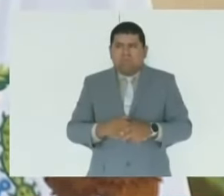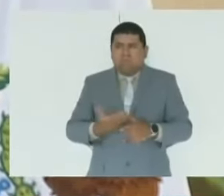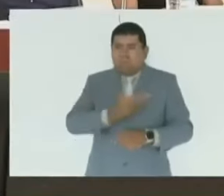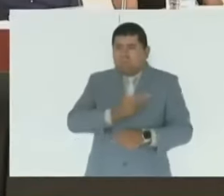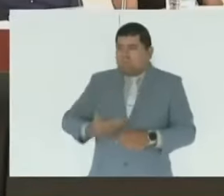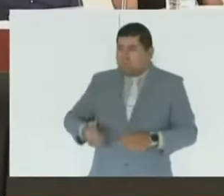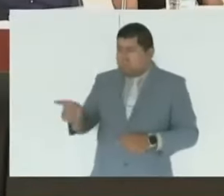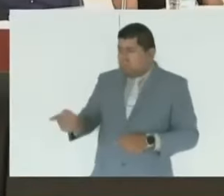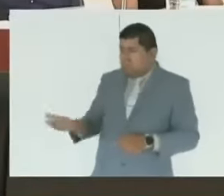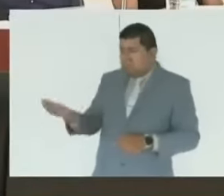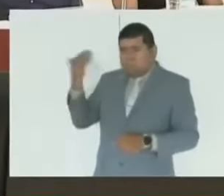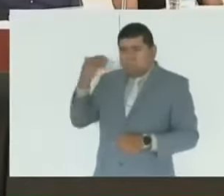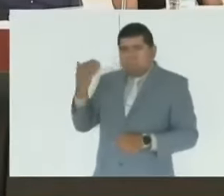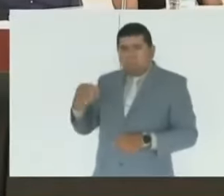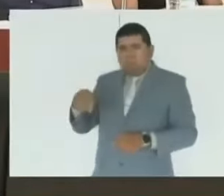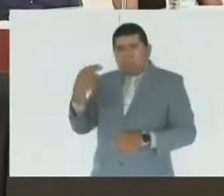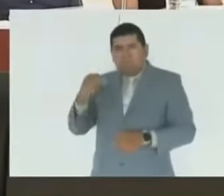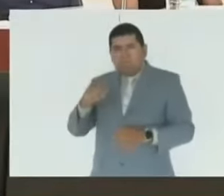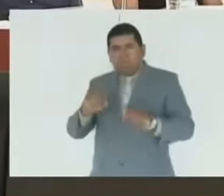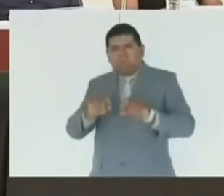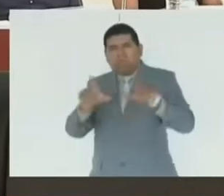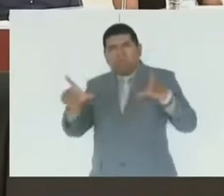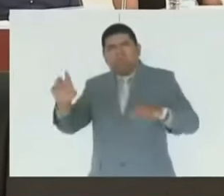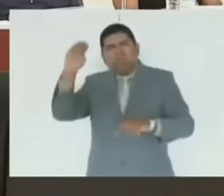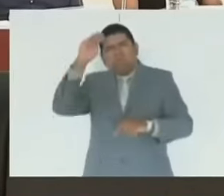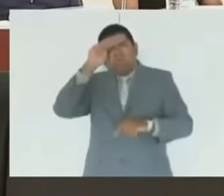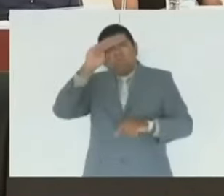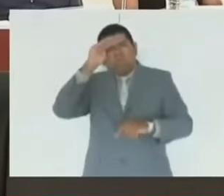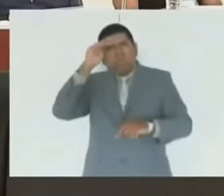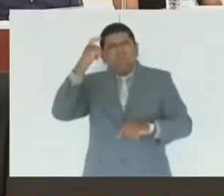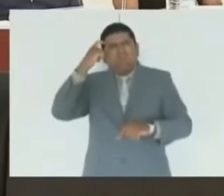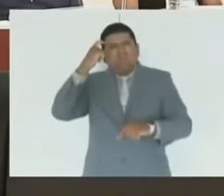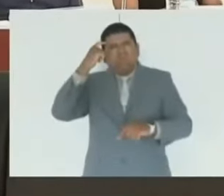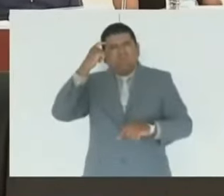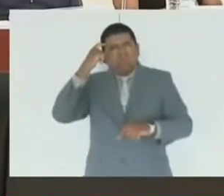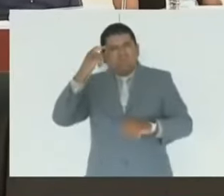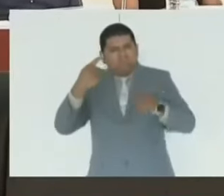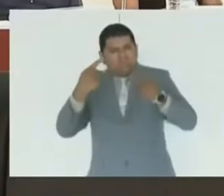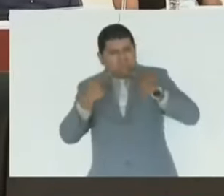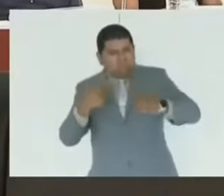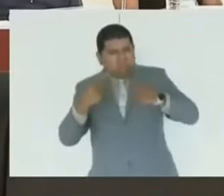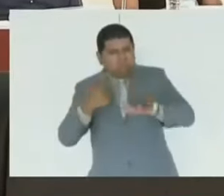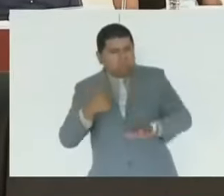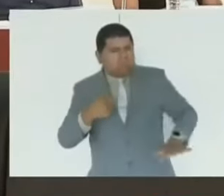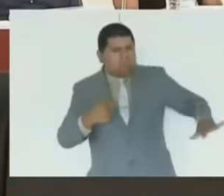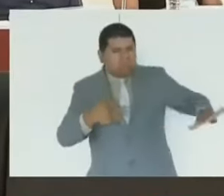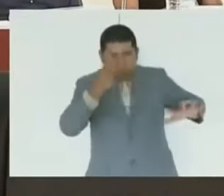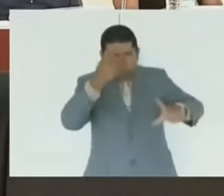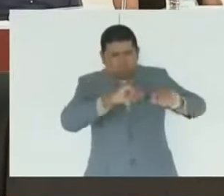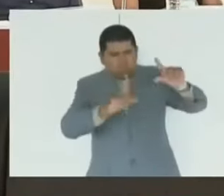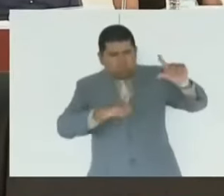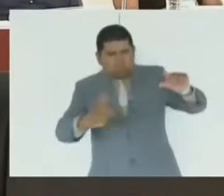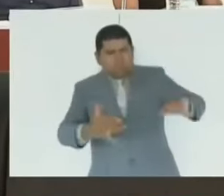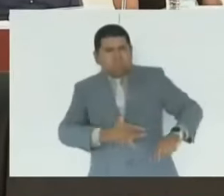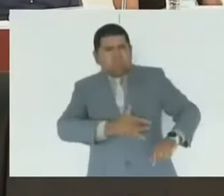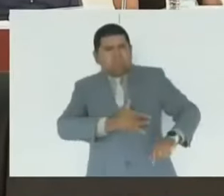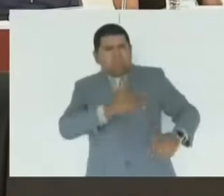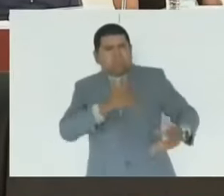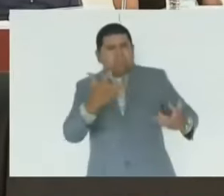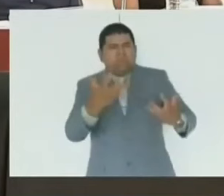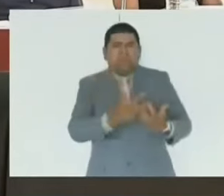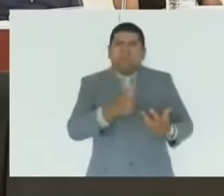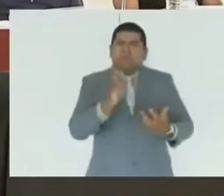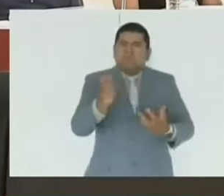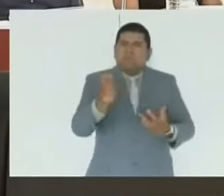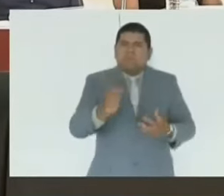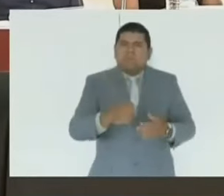llamado parte de un pensamiento que se llama el humanismo mexicano. Una máxima que dice, por el